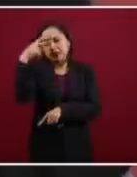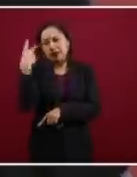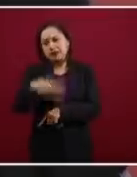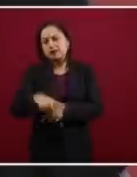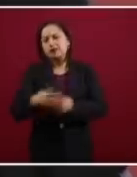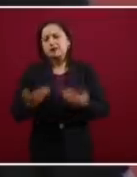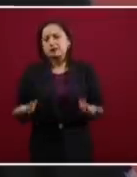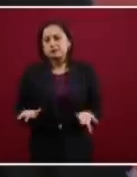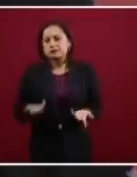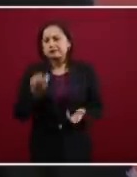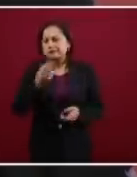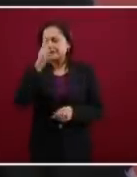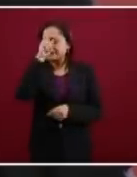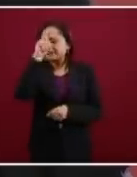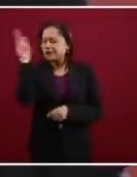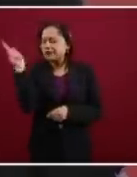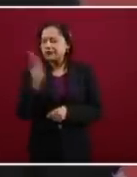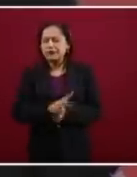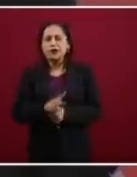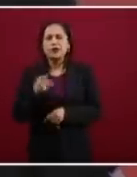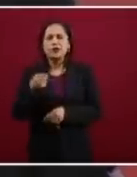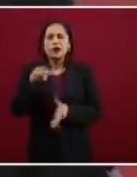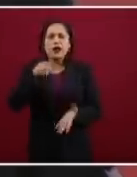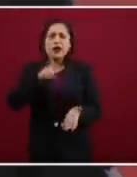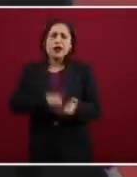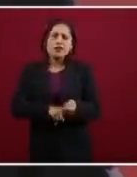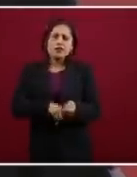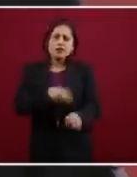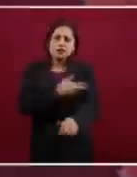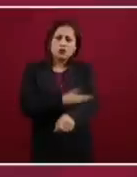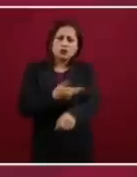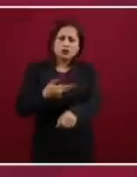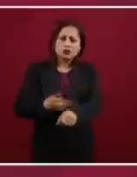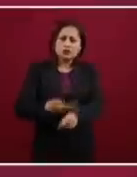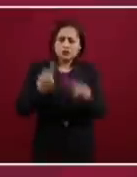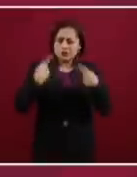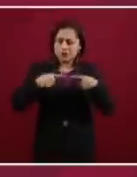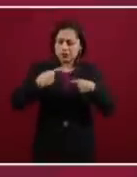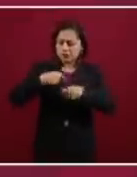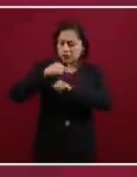nada dañado más a méjico que la deshonestidad de los gobernantes